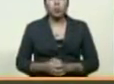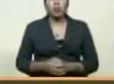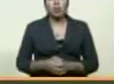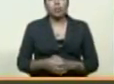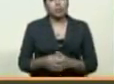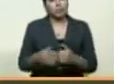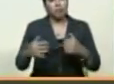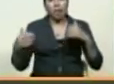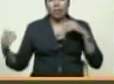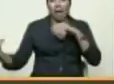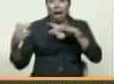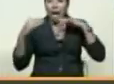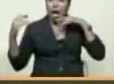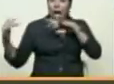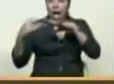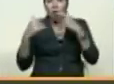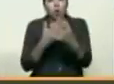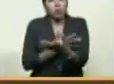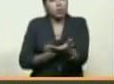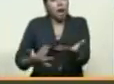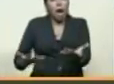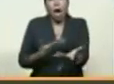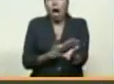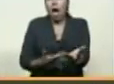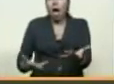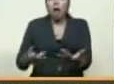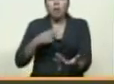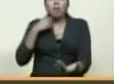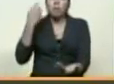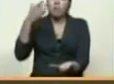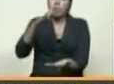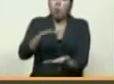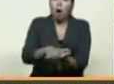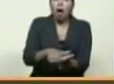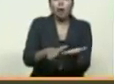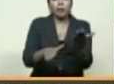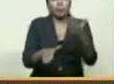que se había derramado en esta patria